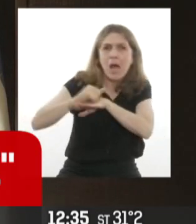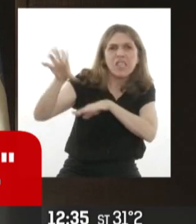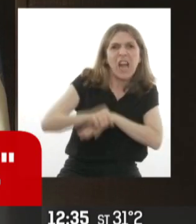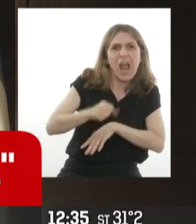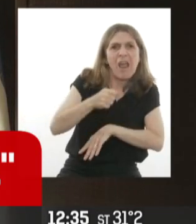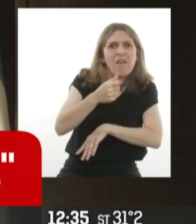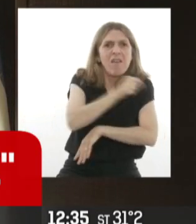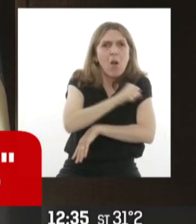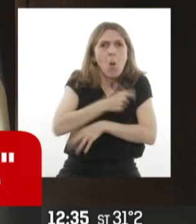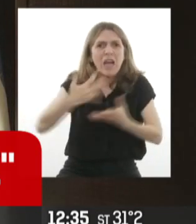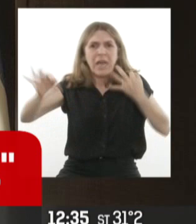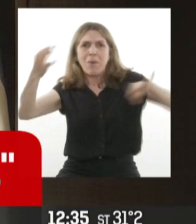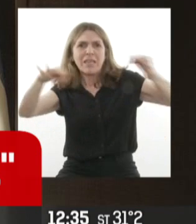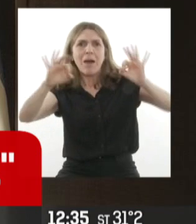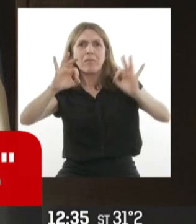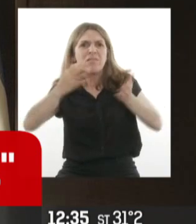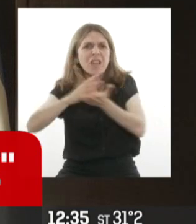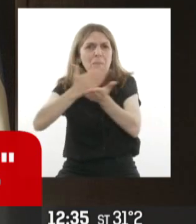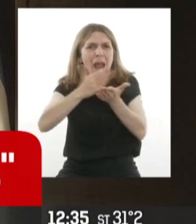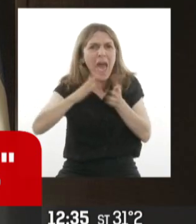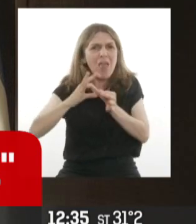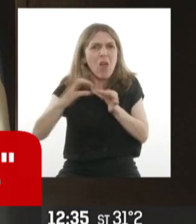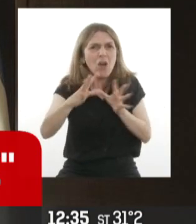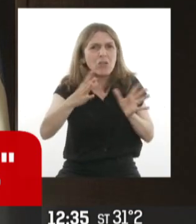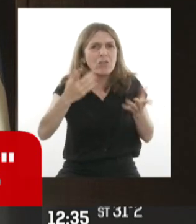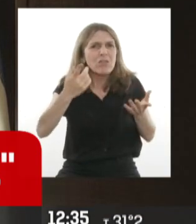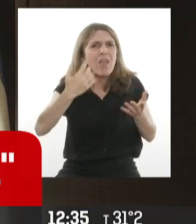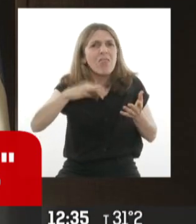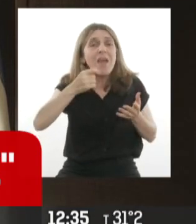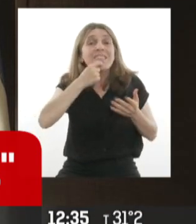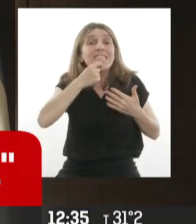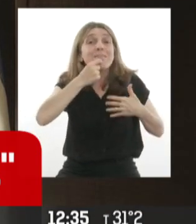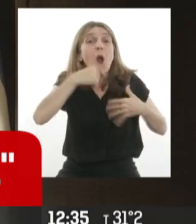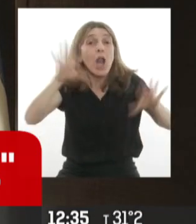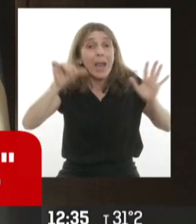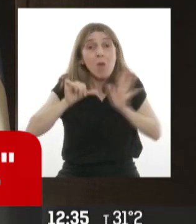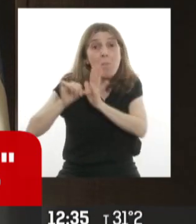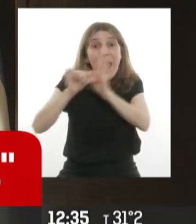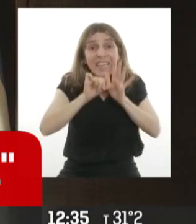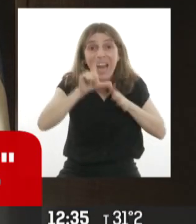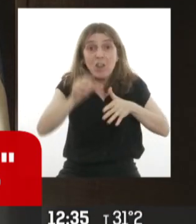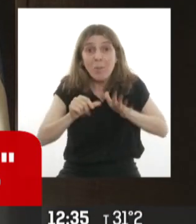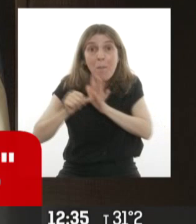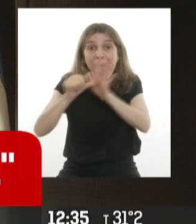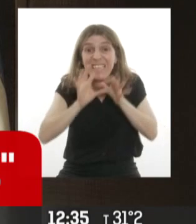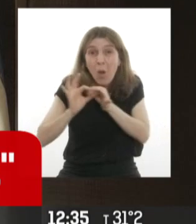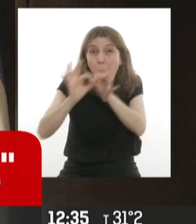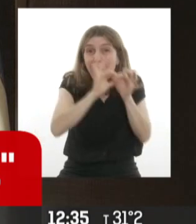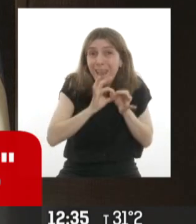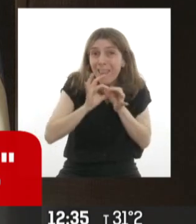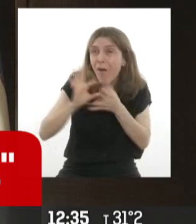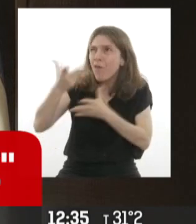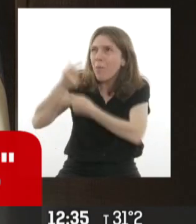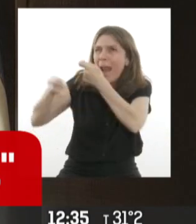estado todos unidos para enfrentar la negociación, todo hubiera sido más fácil. Y nuestras condiciones